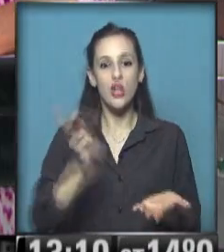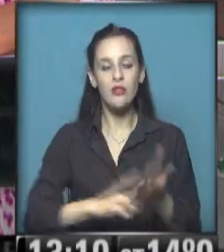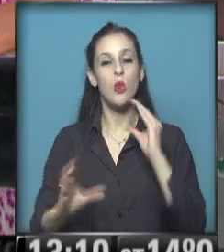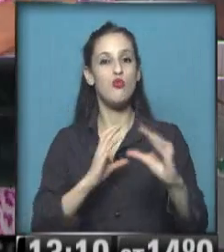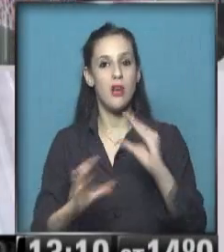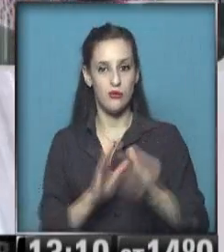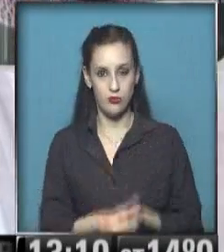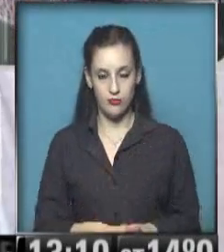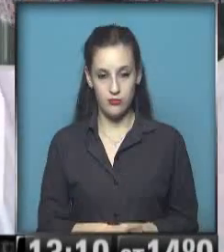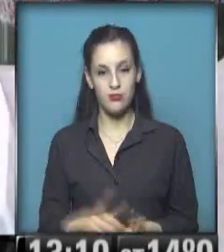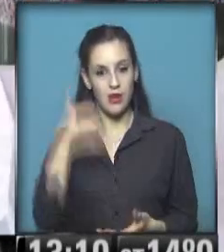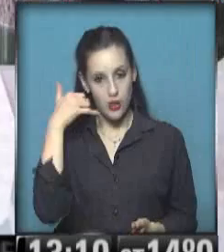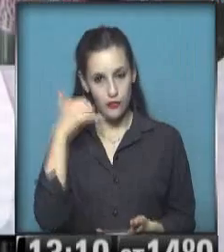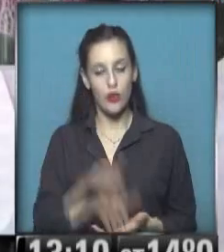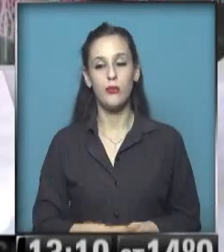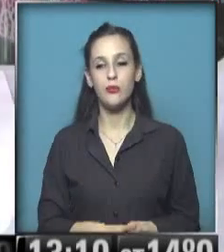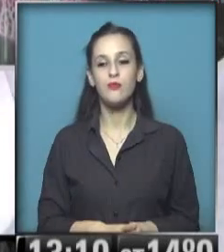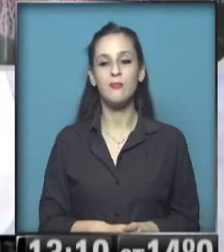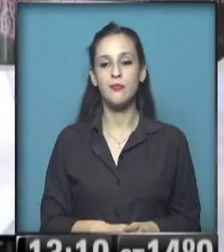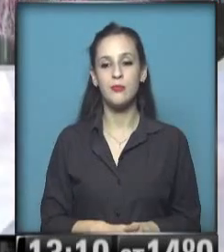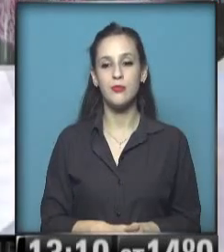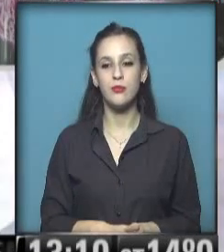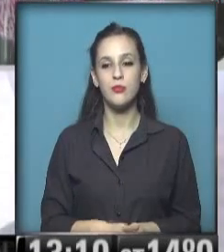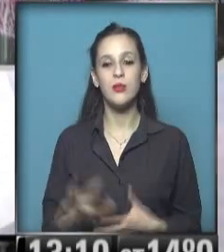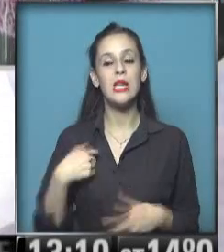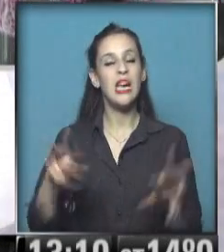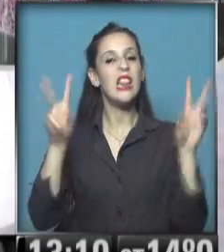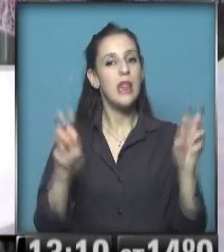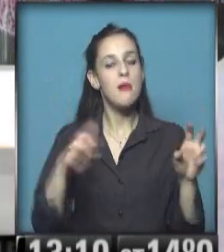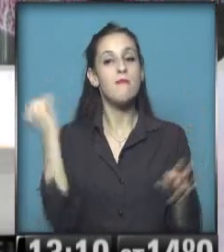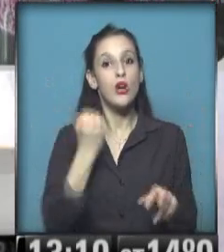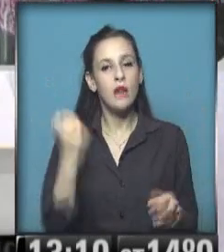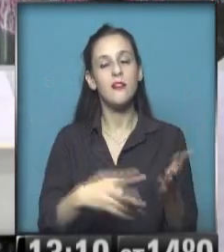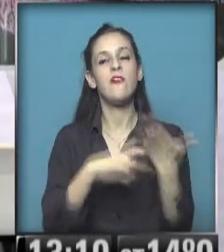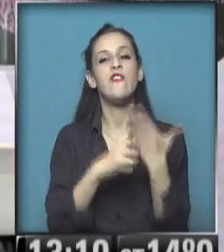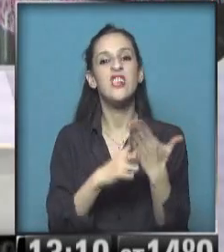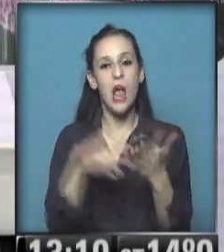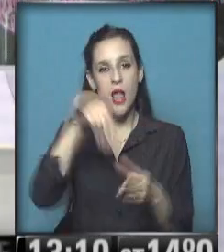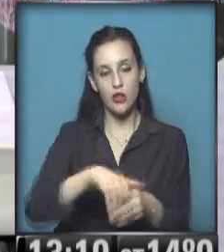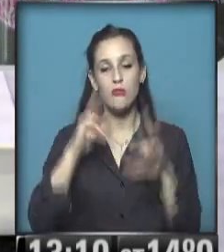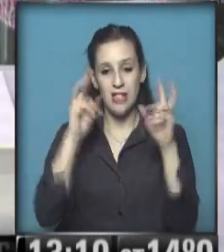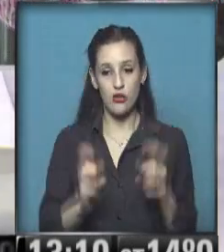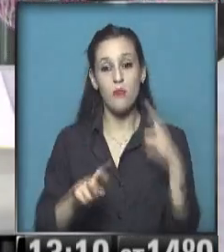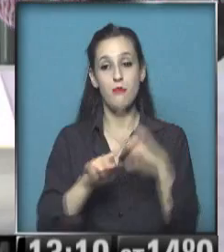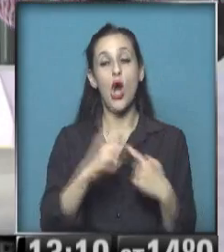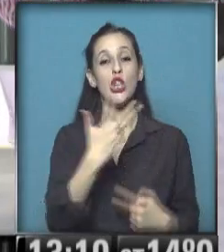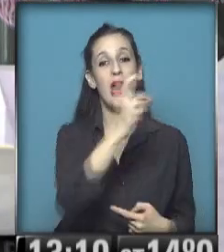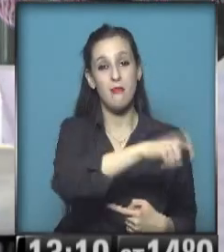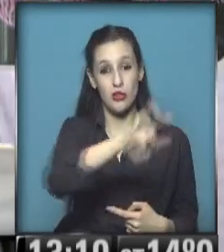Sí, perfectamente. Perfecto. Abogado, a ver, una de las cuestiones, incluso el fiscal de la causa por el triple crimen dijo